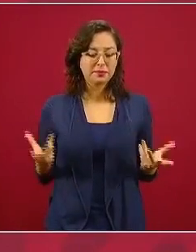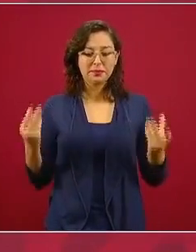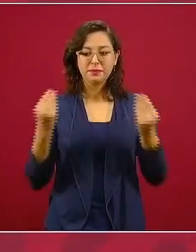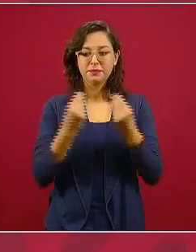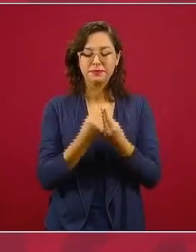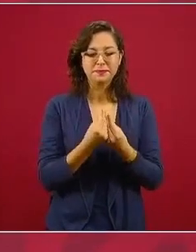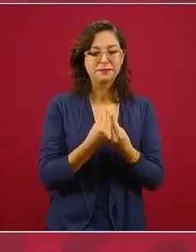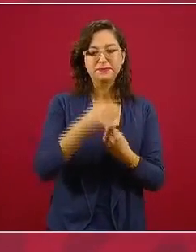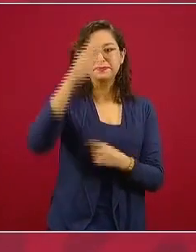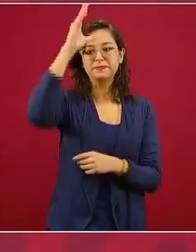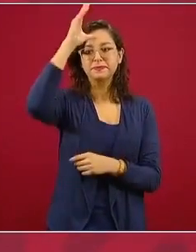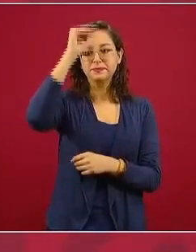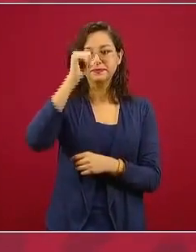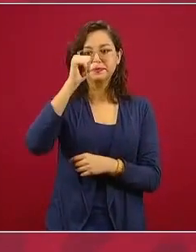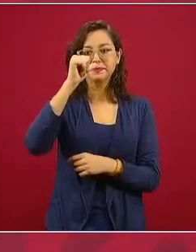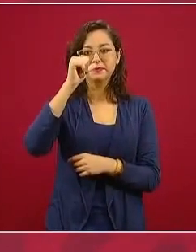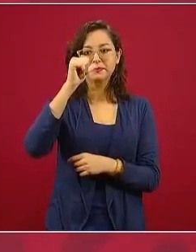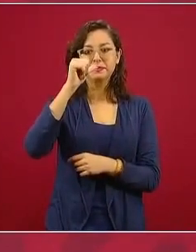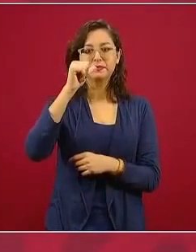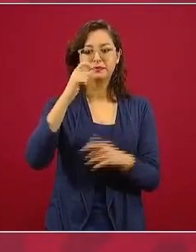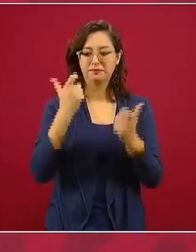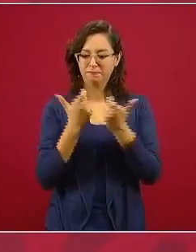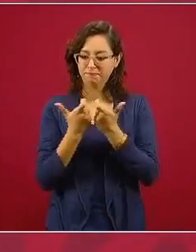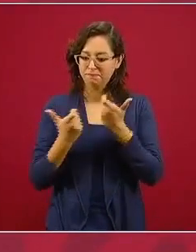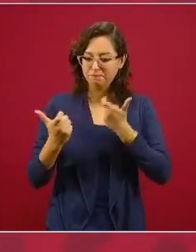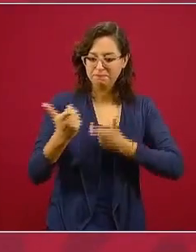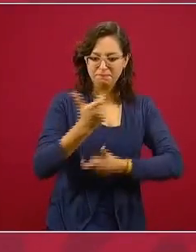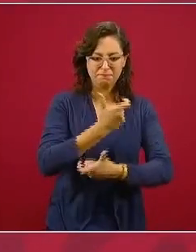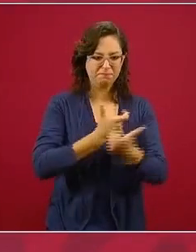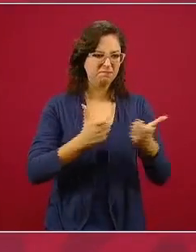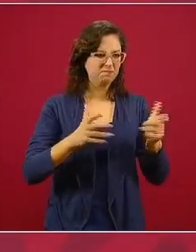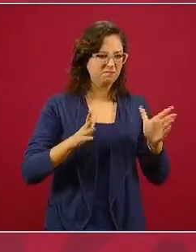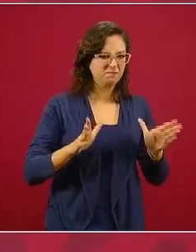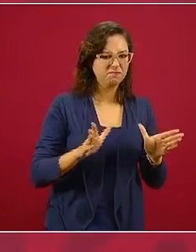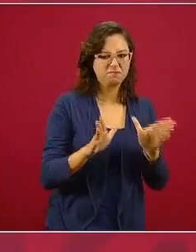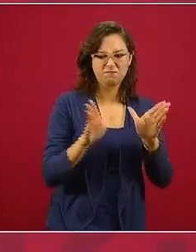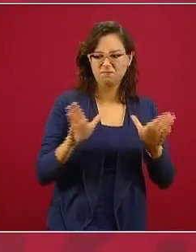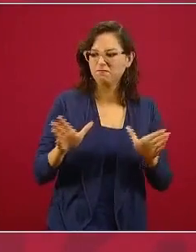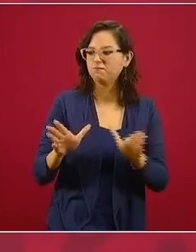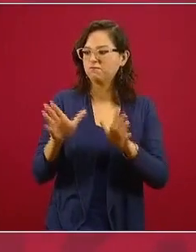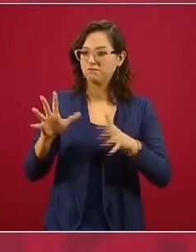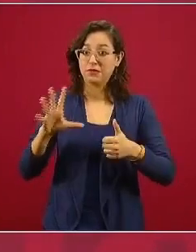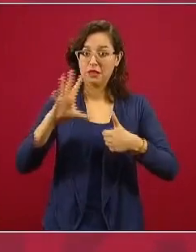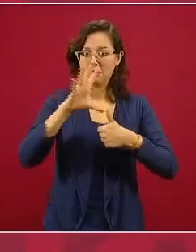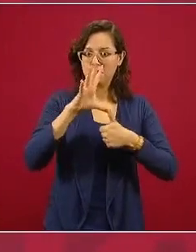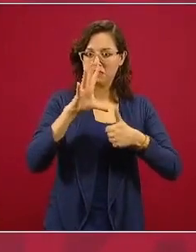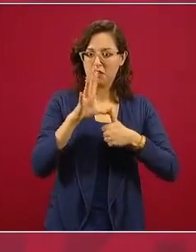acuerdo para fortalecer las economías de América del Norte